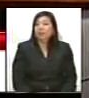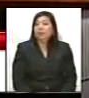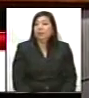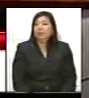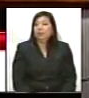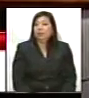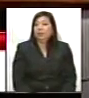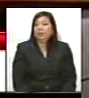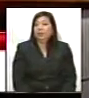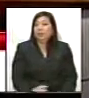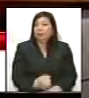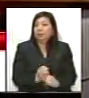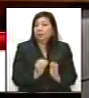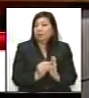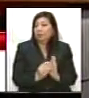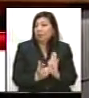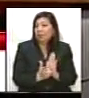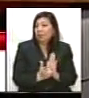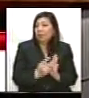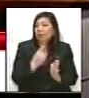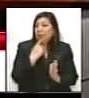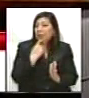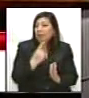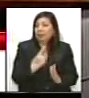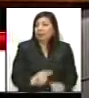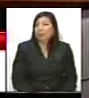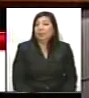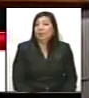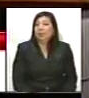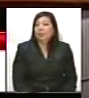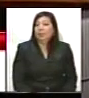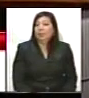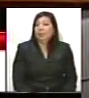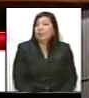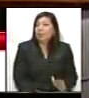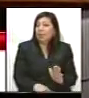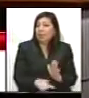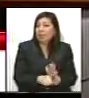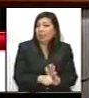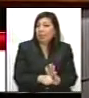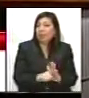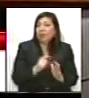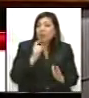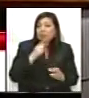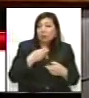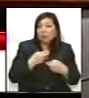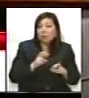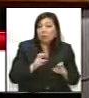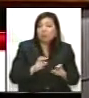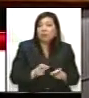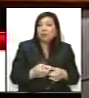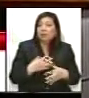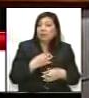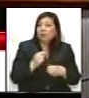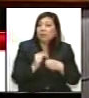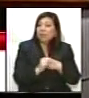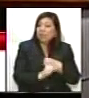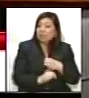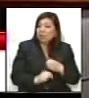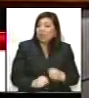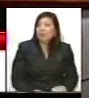la fórmula legal propone la ley que declara de necesidad pública e interés nacional